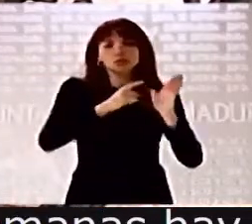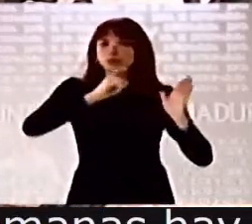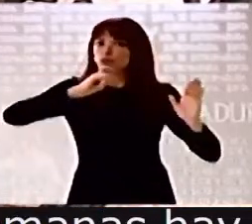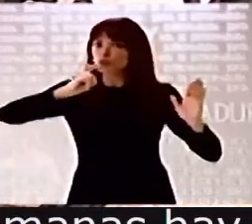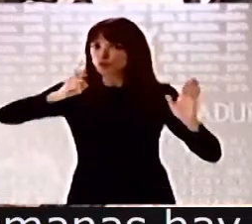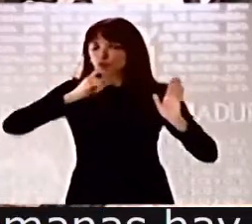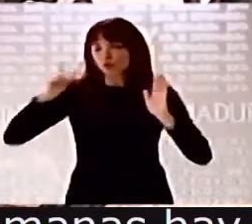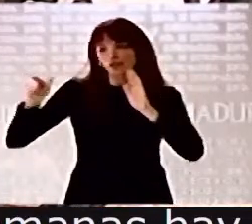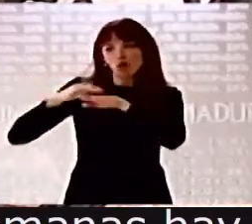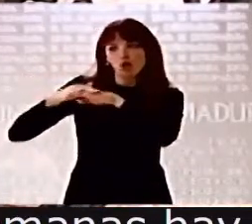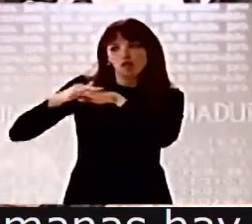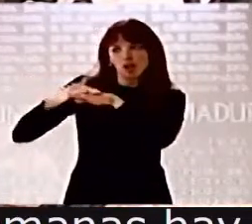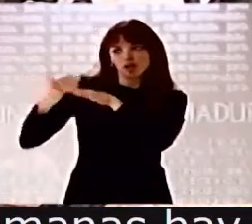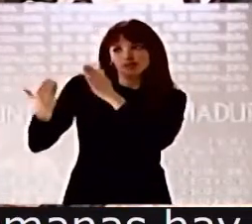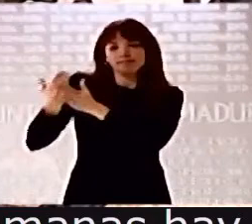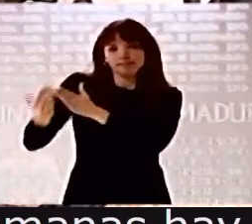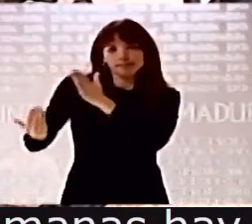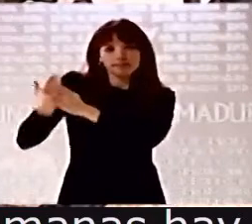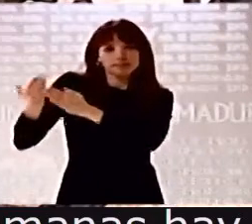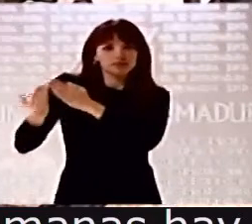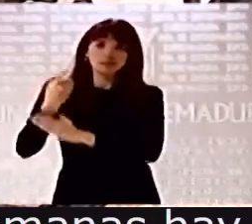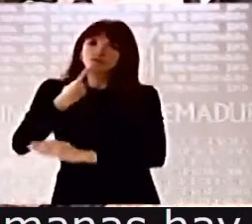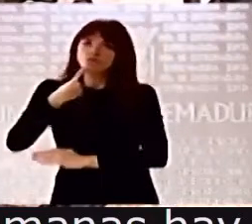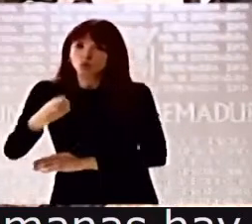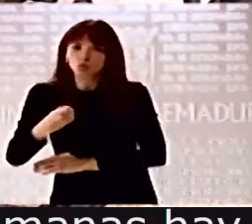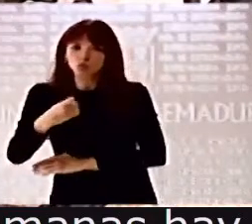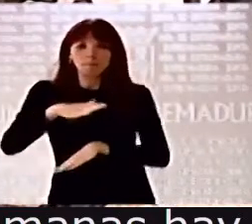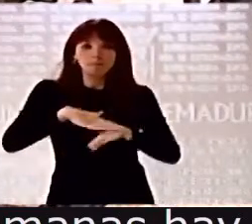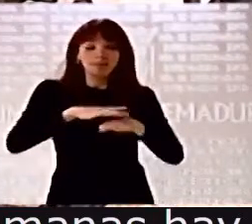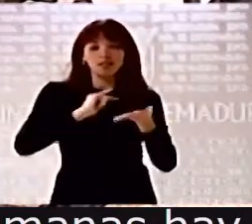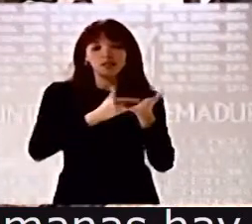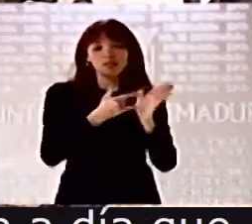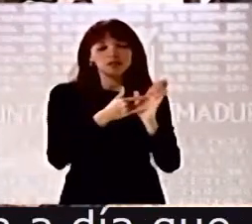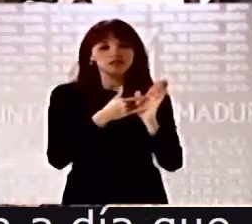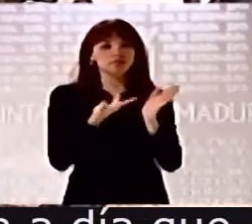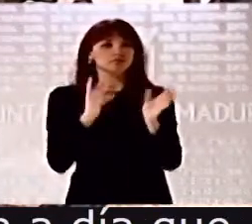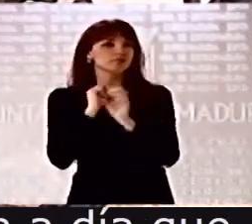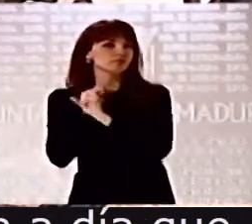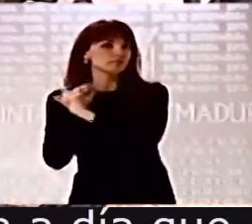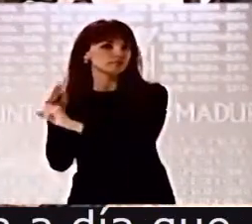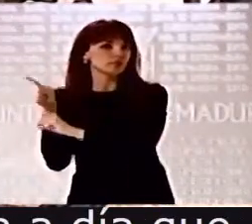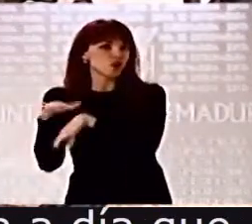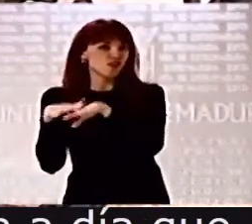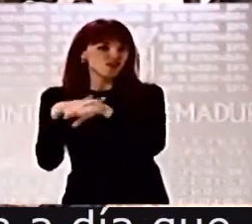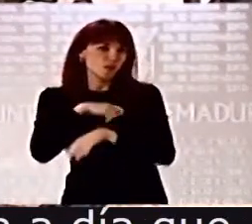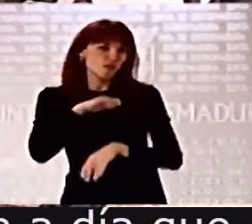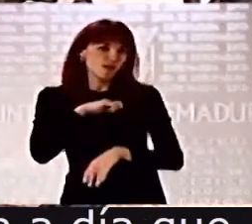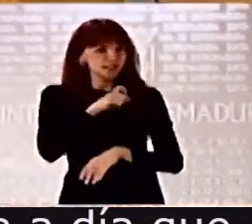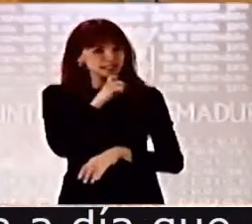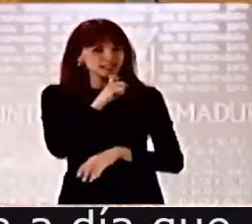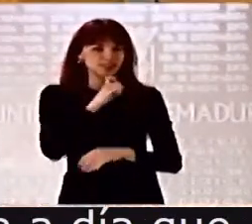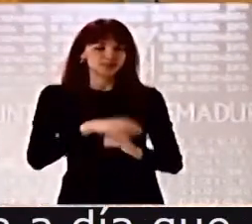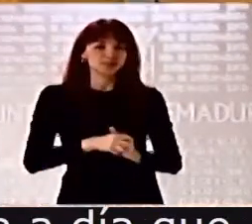ese gobierno como para, vamos a decir, que esos proyectos dependan de ese gobierno nacional. Mira,